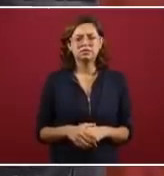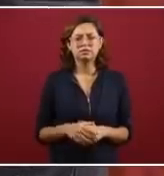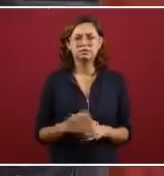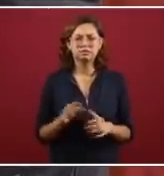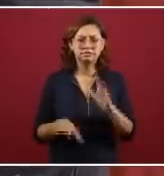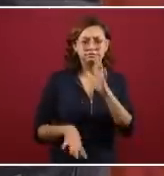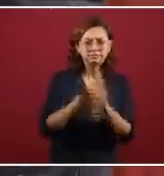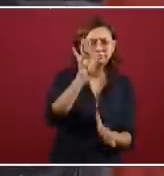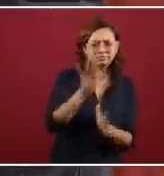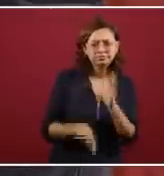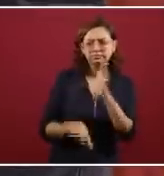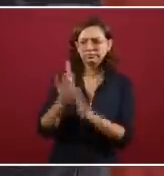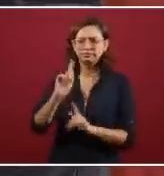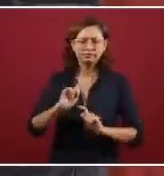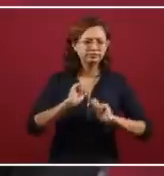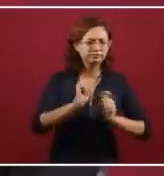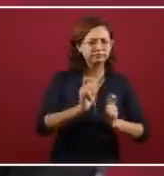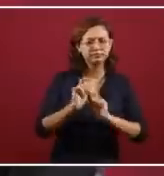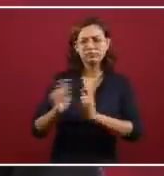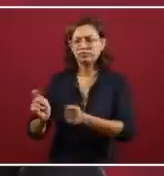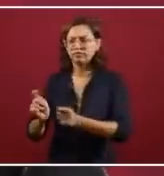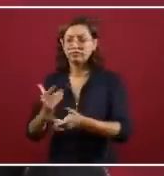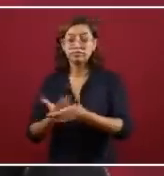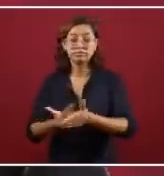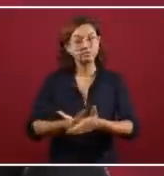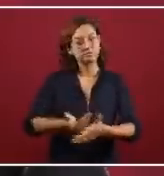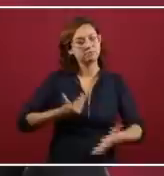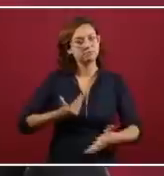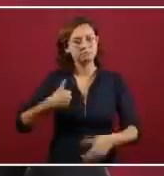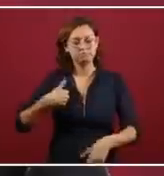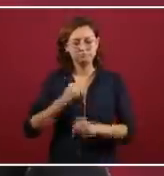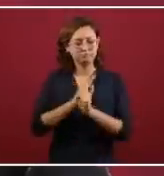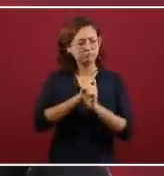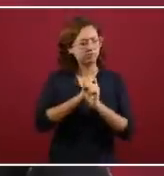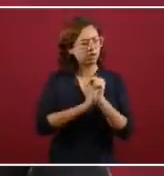nombrarlos, hice toda una investigación,